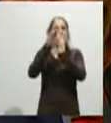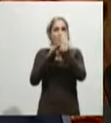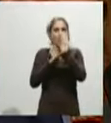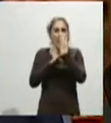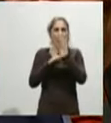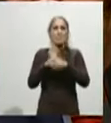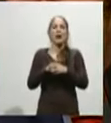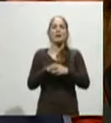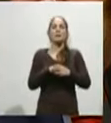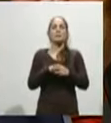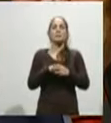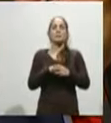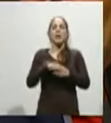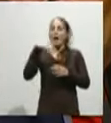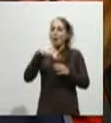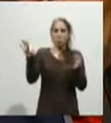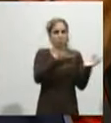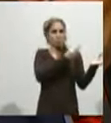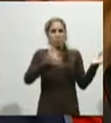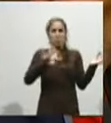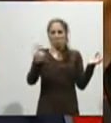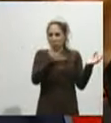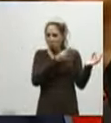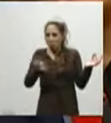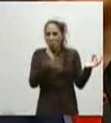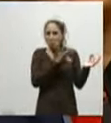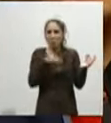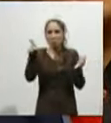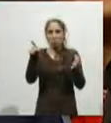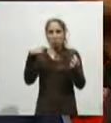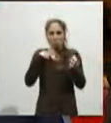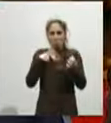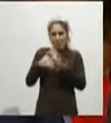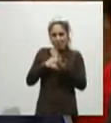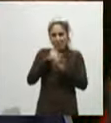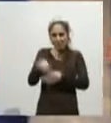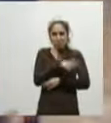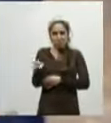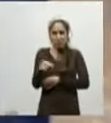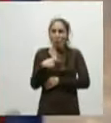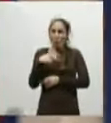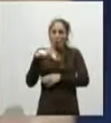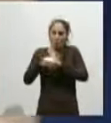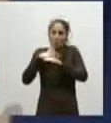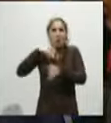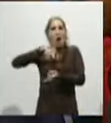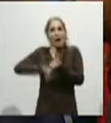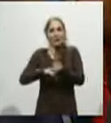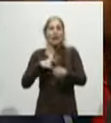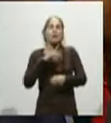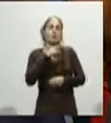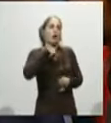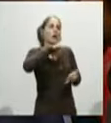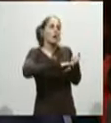Qué bonito, ¿verdad? Es hasta romántico. ¿Romántico? ¿Tú me estás echando los tejos a mí? No, no, que va, Ginés, yo soy un hombre casado. Yo también,